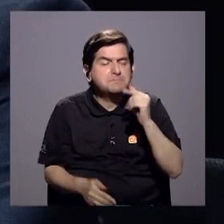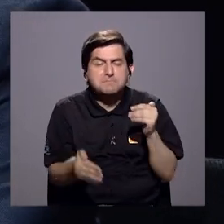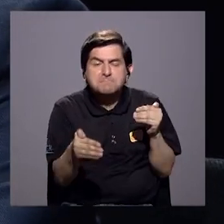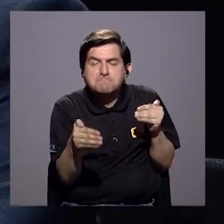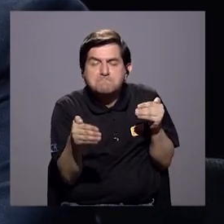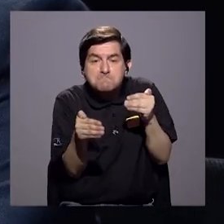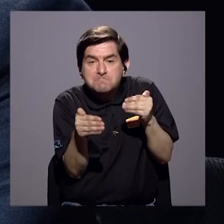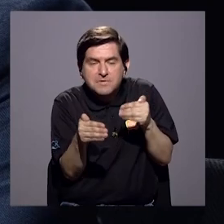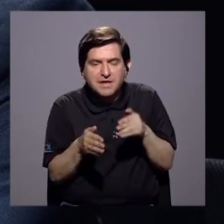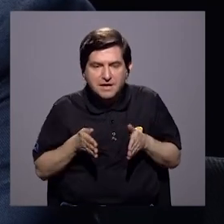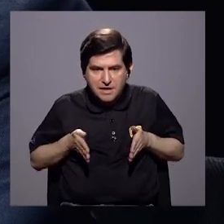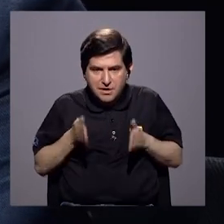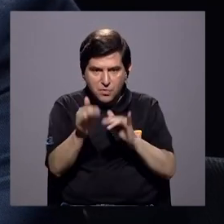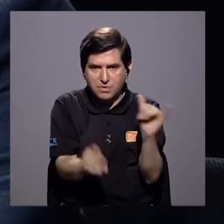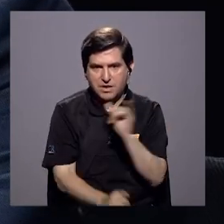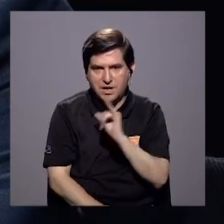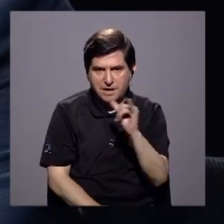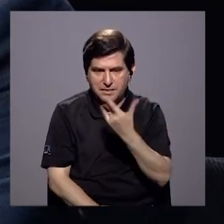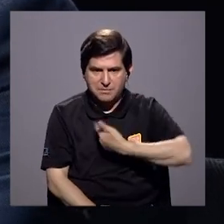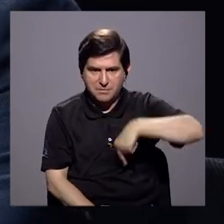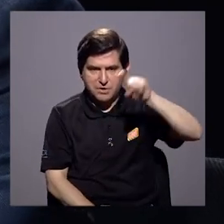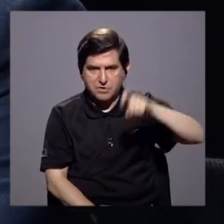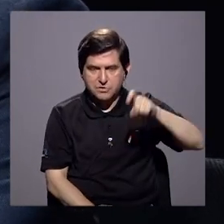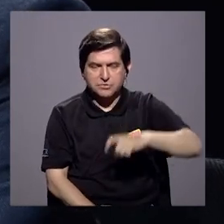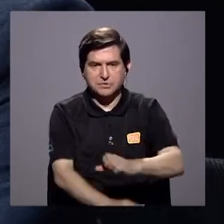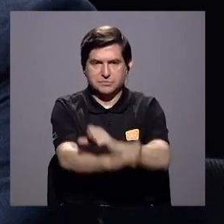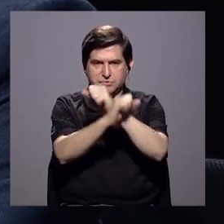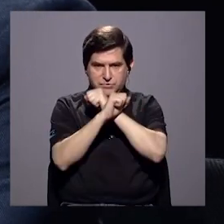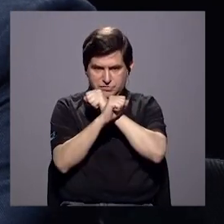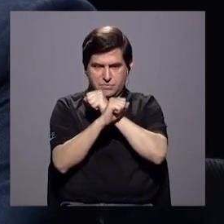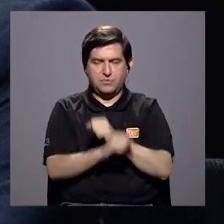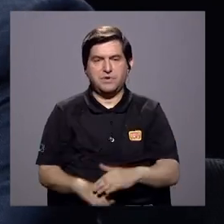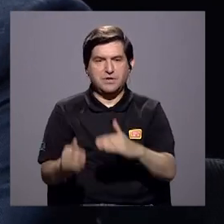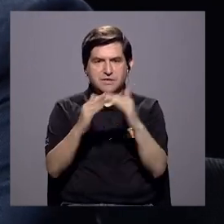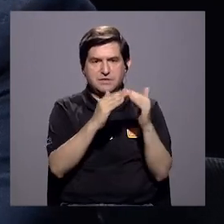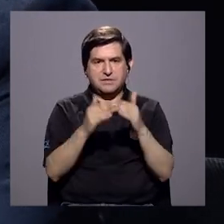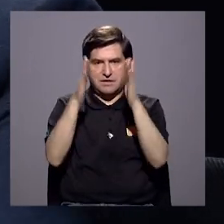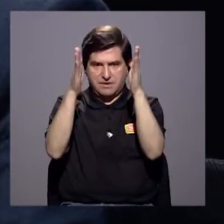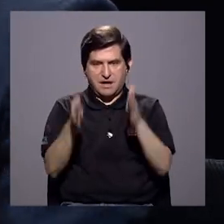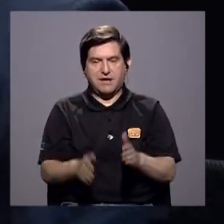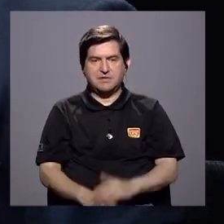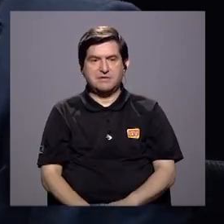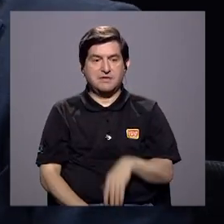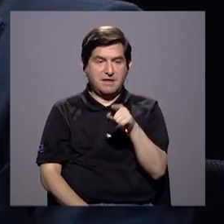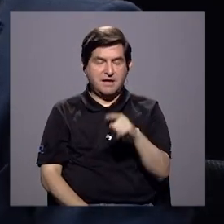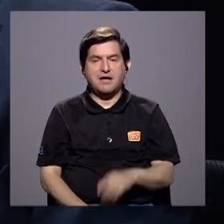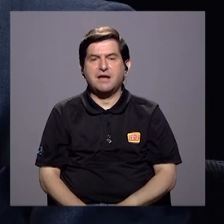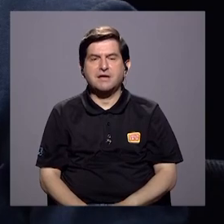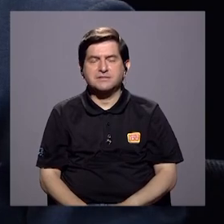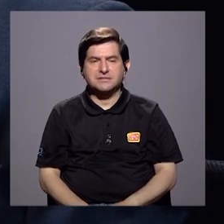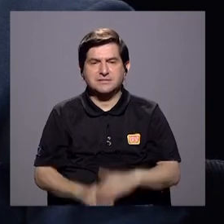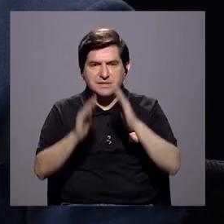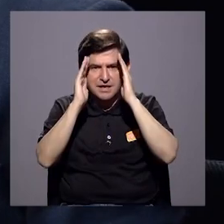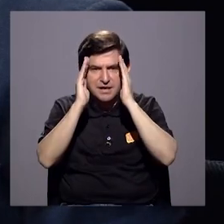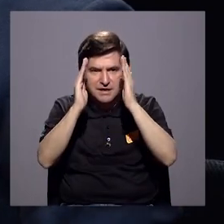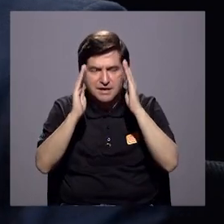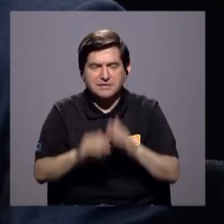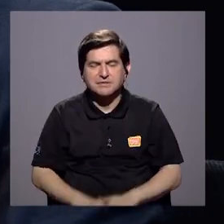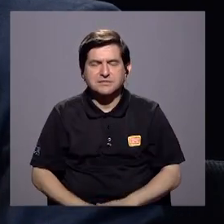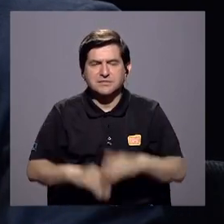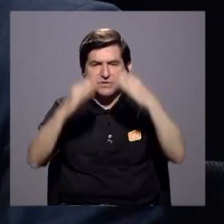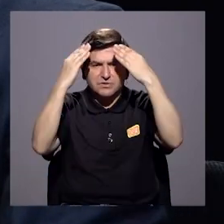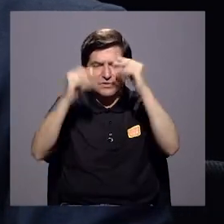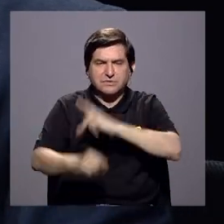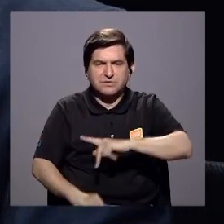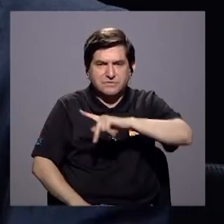paso en esa dirección tenemos que garantizarle a los ciudadanos que este tratamiento de actos personales va